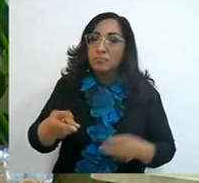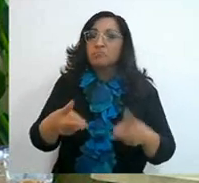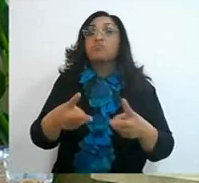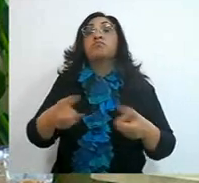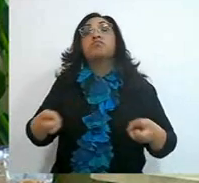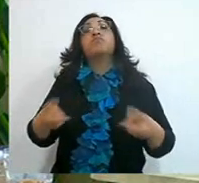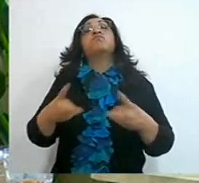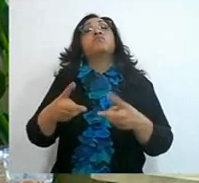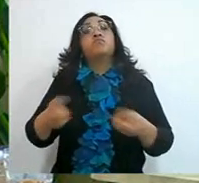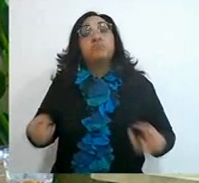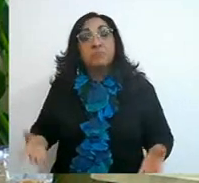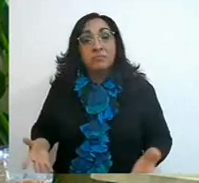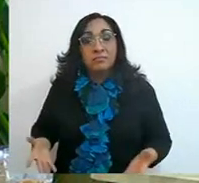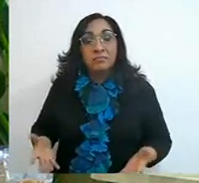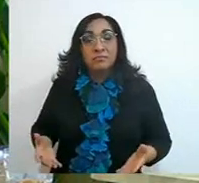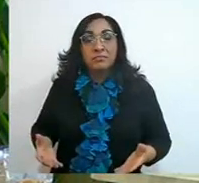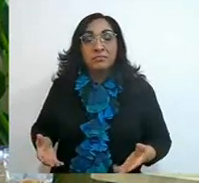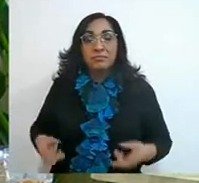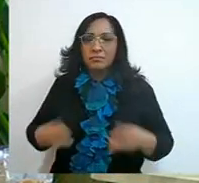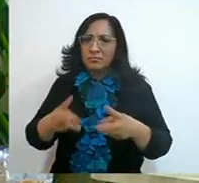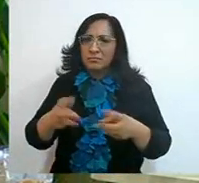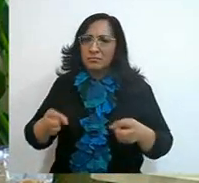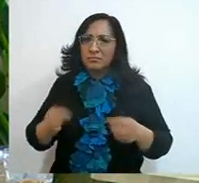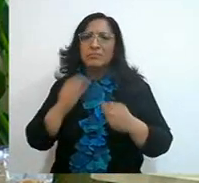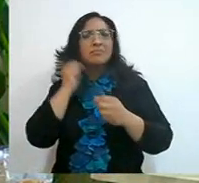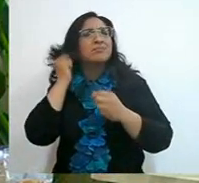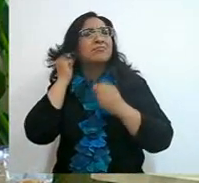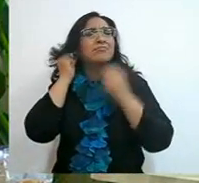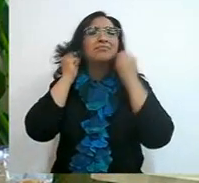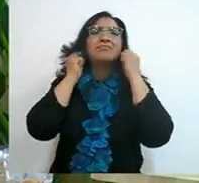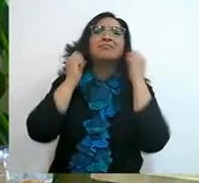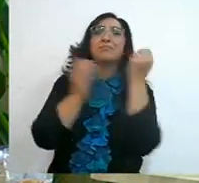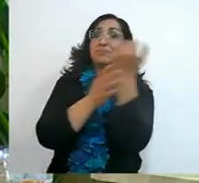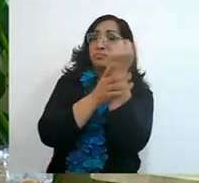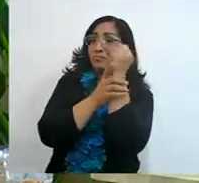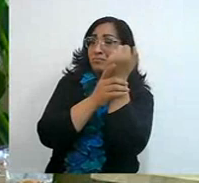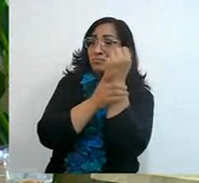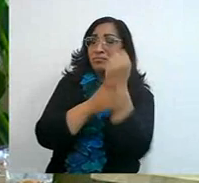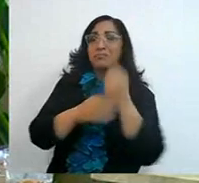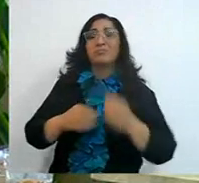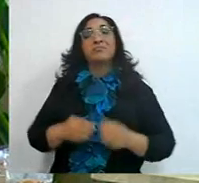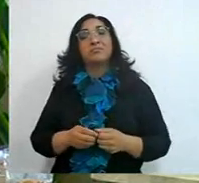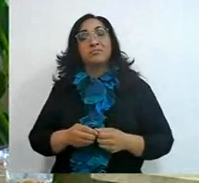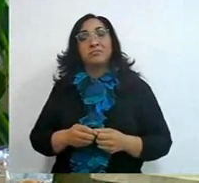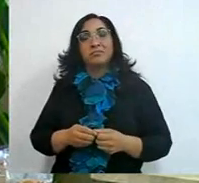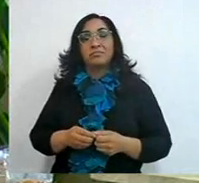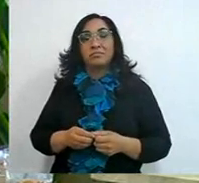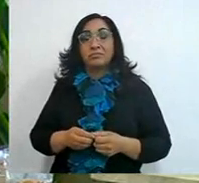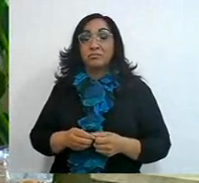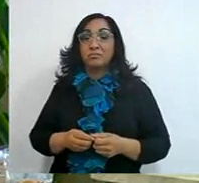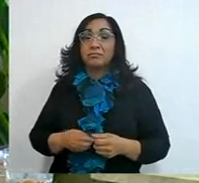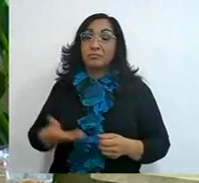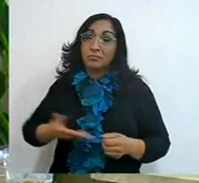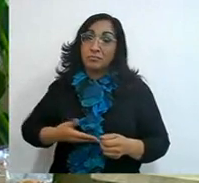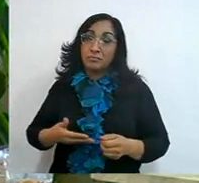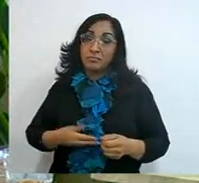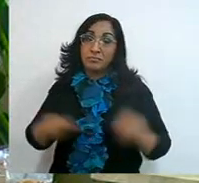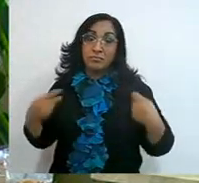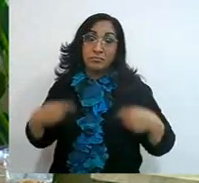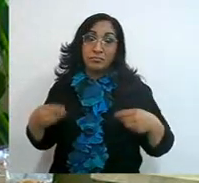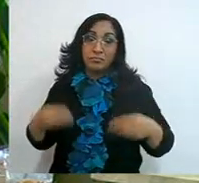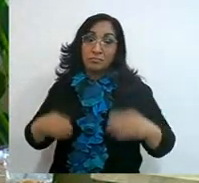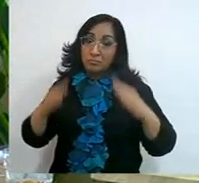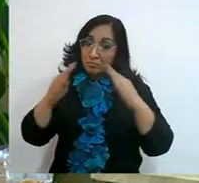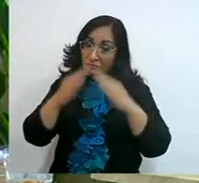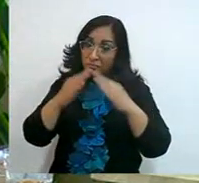rateros, que robamos unas joyas. Hospedábamos gente en la casa, gente que nos conoció